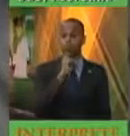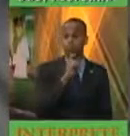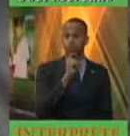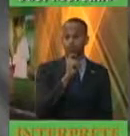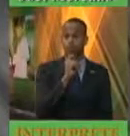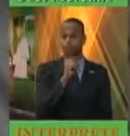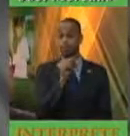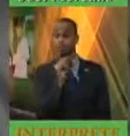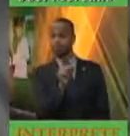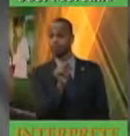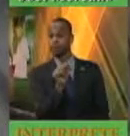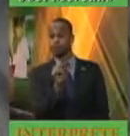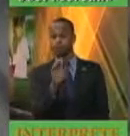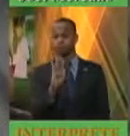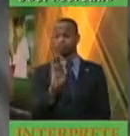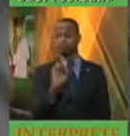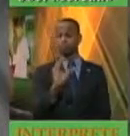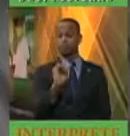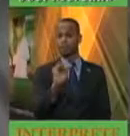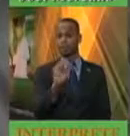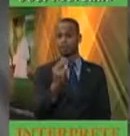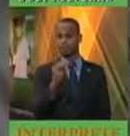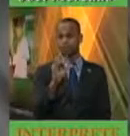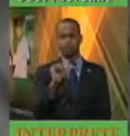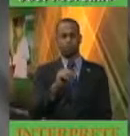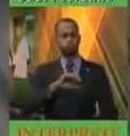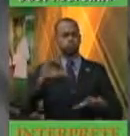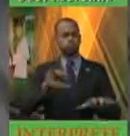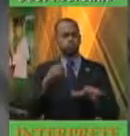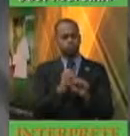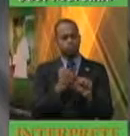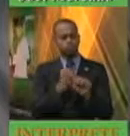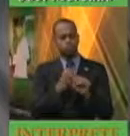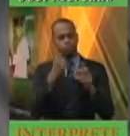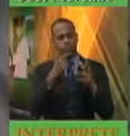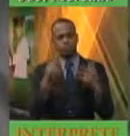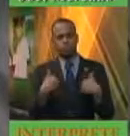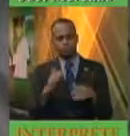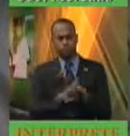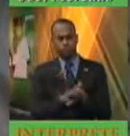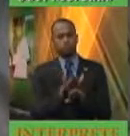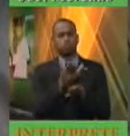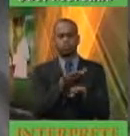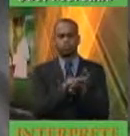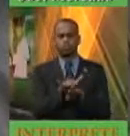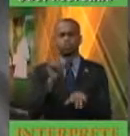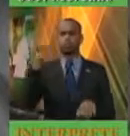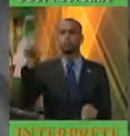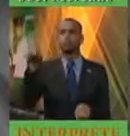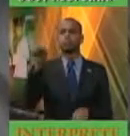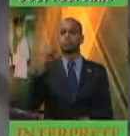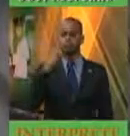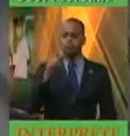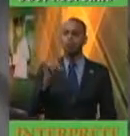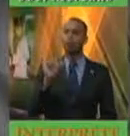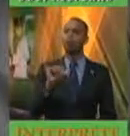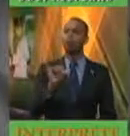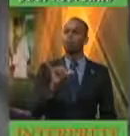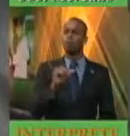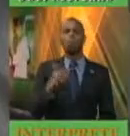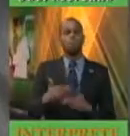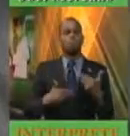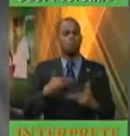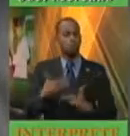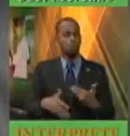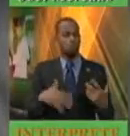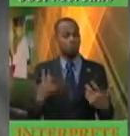gran trabajo. Allí usted encuentra rampas en varios lugares que están favoreciendo a la